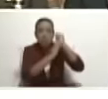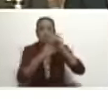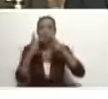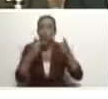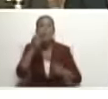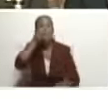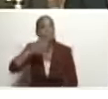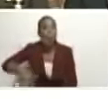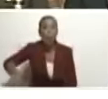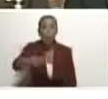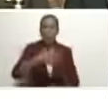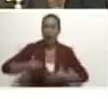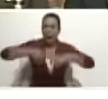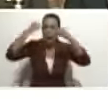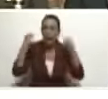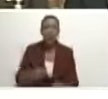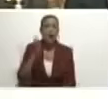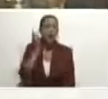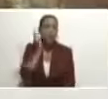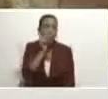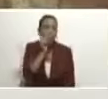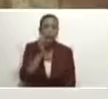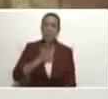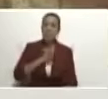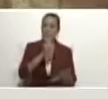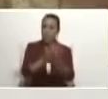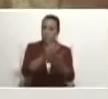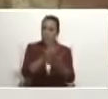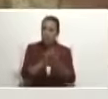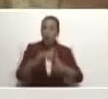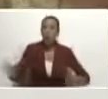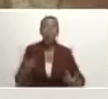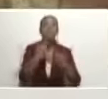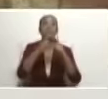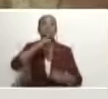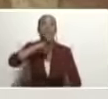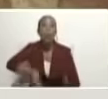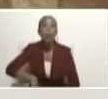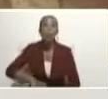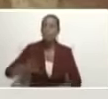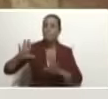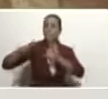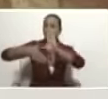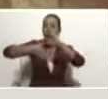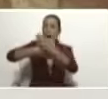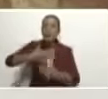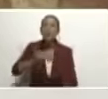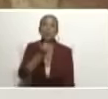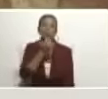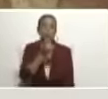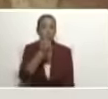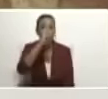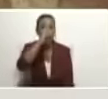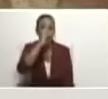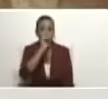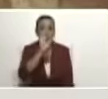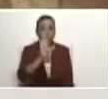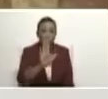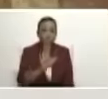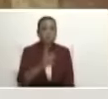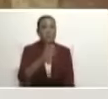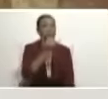Este es el pueblo de los guerreros y guerreras que hicieron historia para América. No se equivoquen con